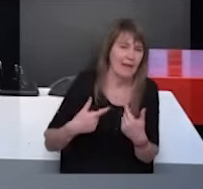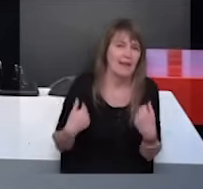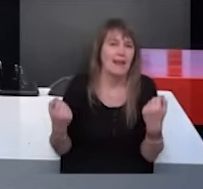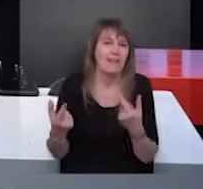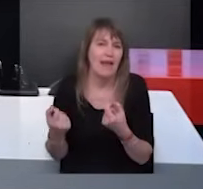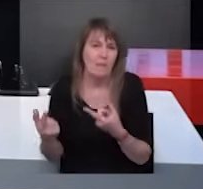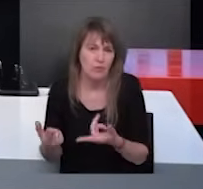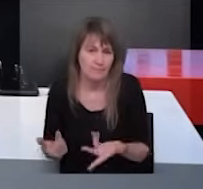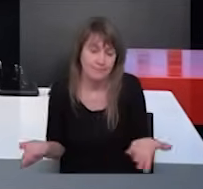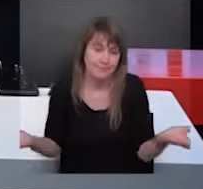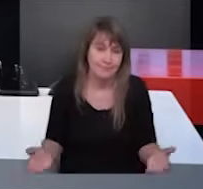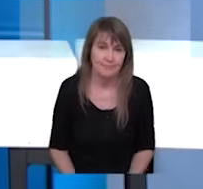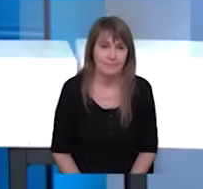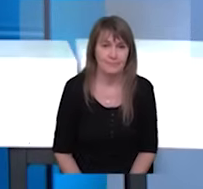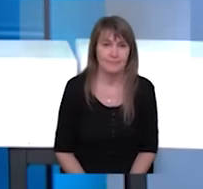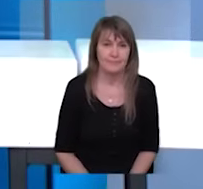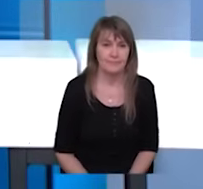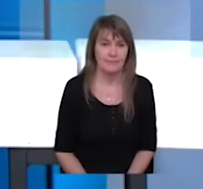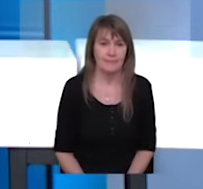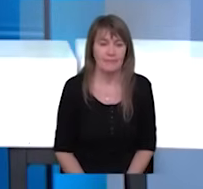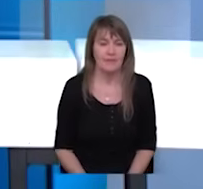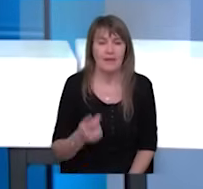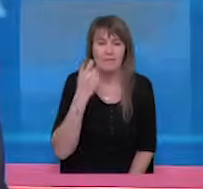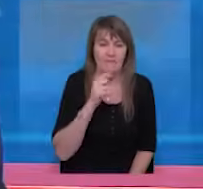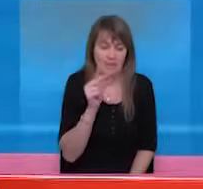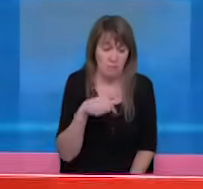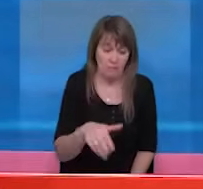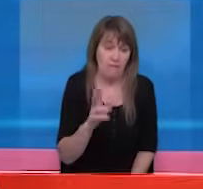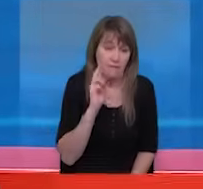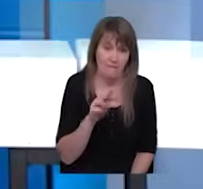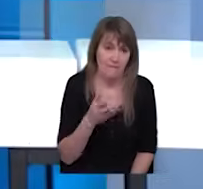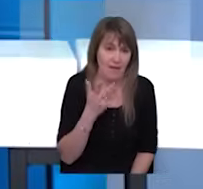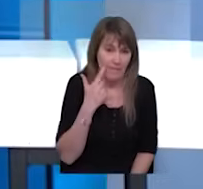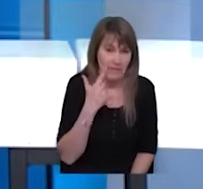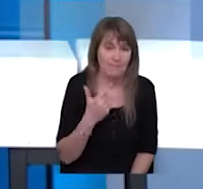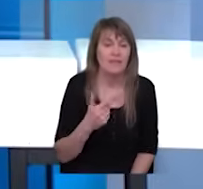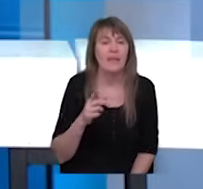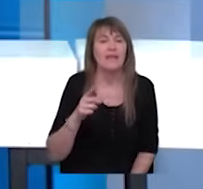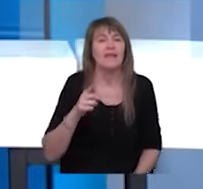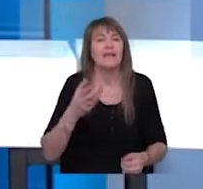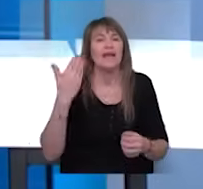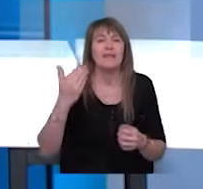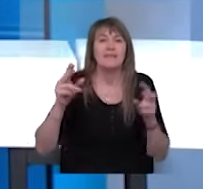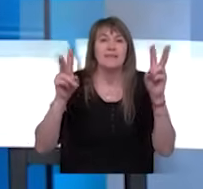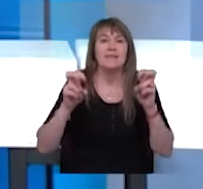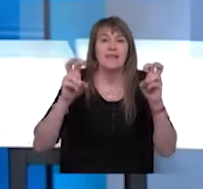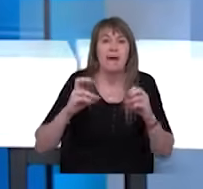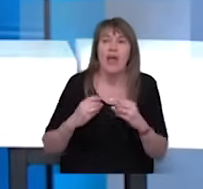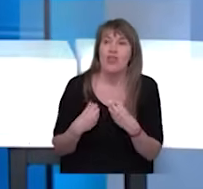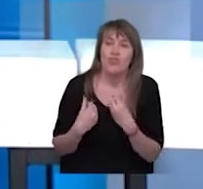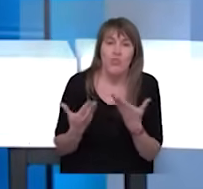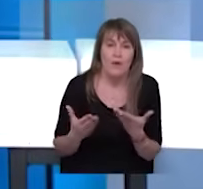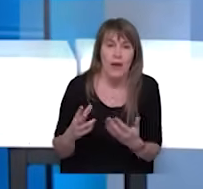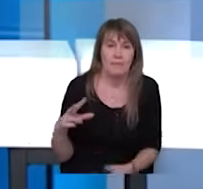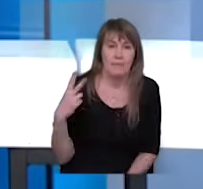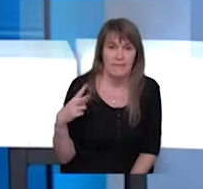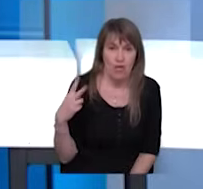a a seguir viendo que no falta mucho para verlo eh hoy hablamos lo llevamos a hablar en su momento no el tema de La donación de los privados que eso